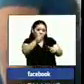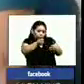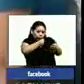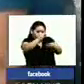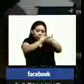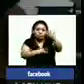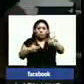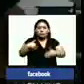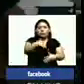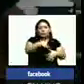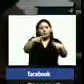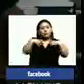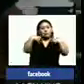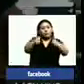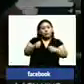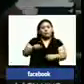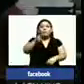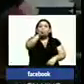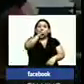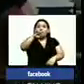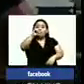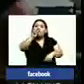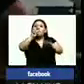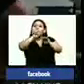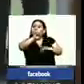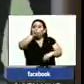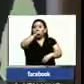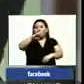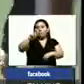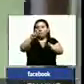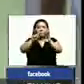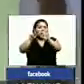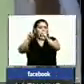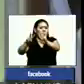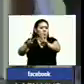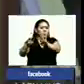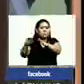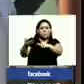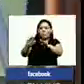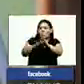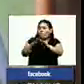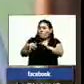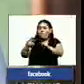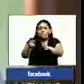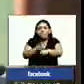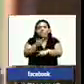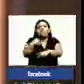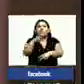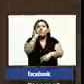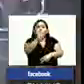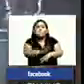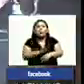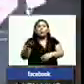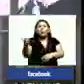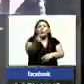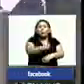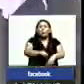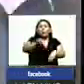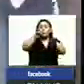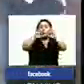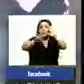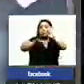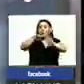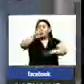Ministerio de Salud. Y en el año 2017, la situación no era más alentadora. Se reportaron más de